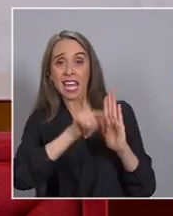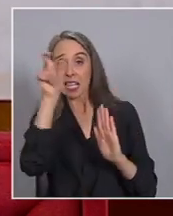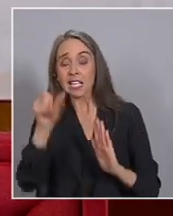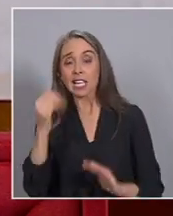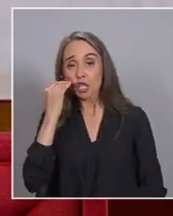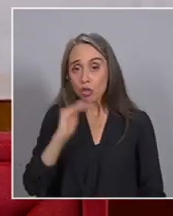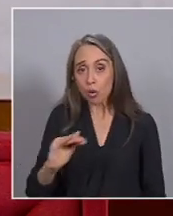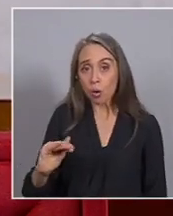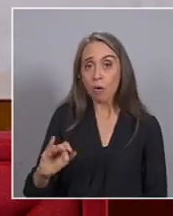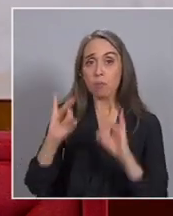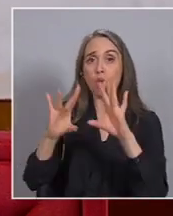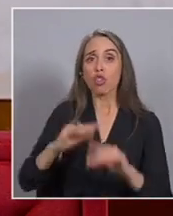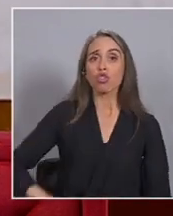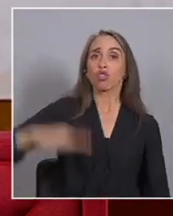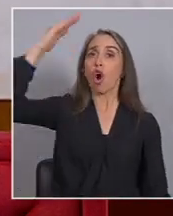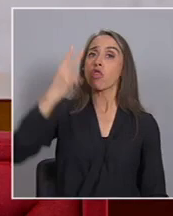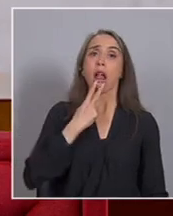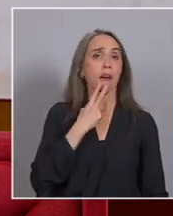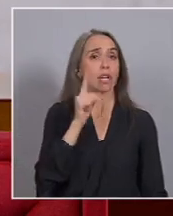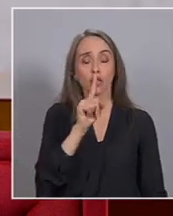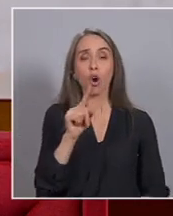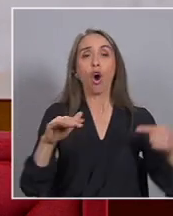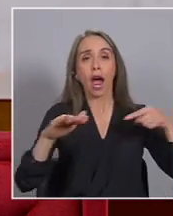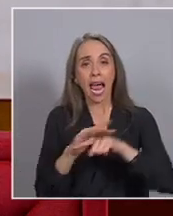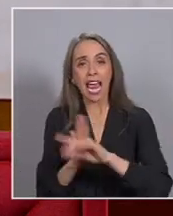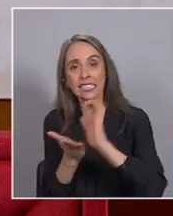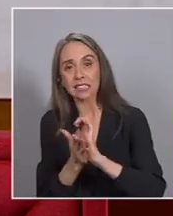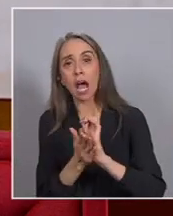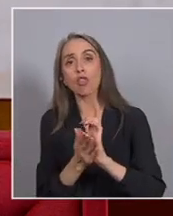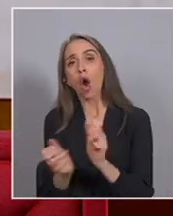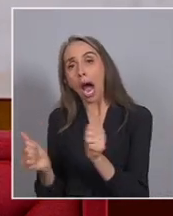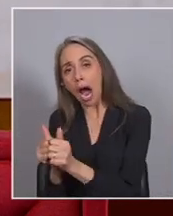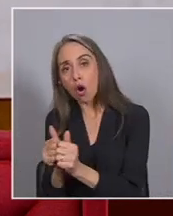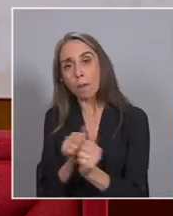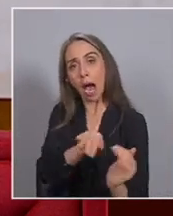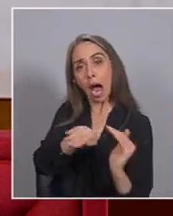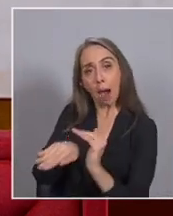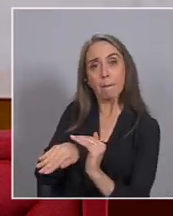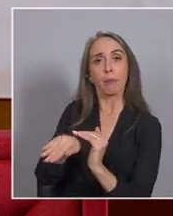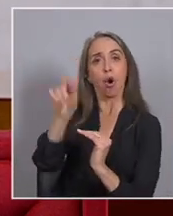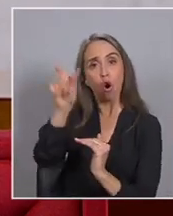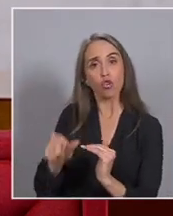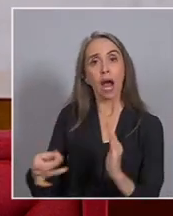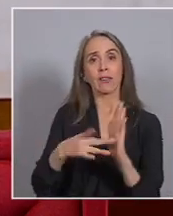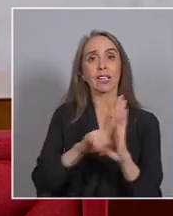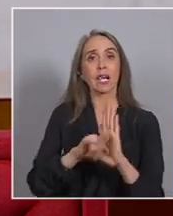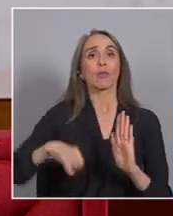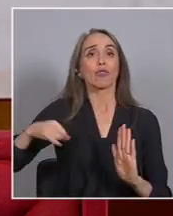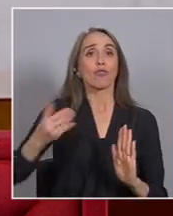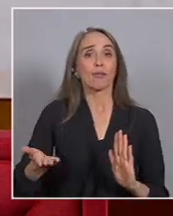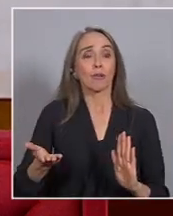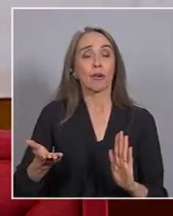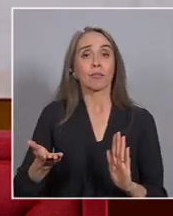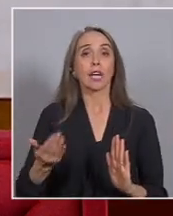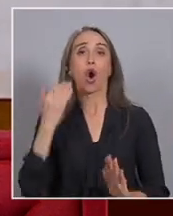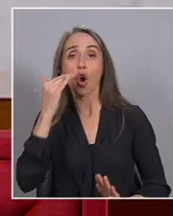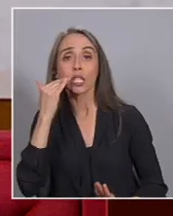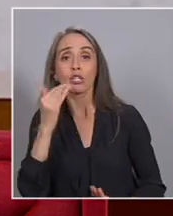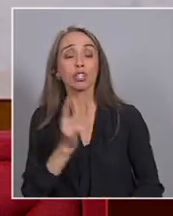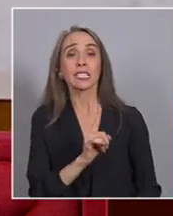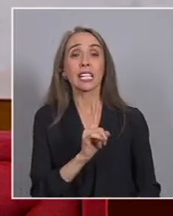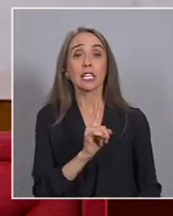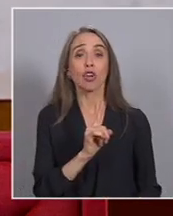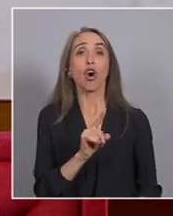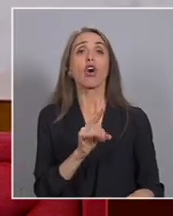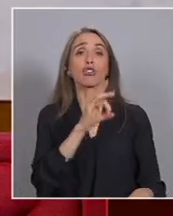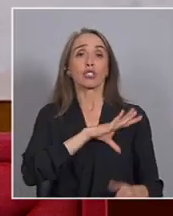corta edad el resto de sus vidas. Tenemos que intervenir, acompañarlos, apoyarlos, porque de lo contrario la habemos fallado como país y